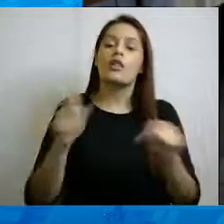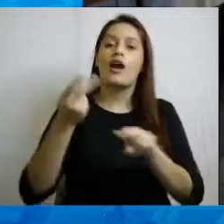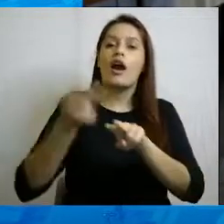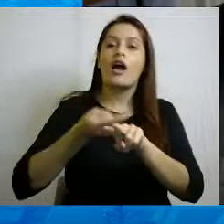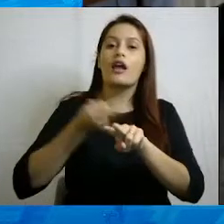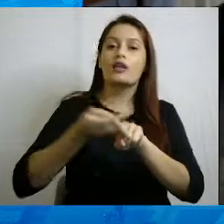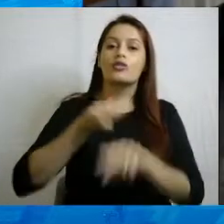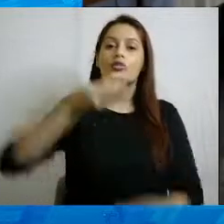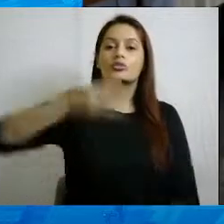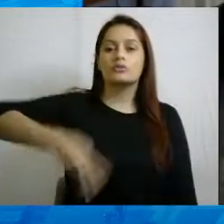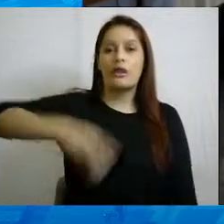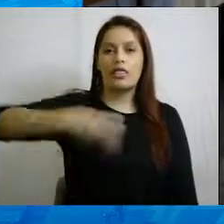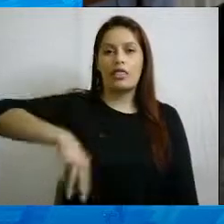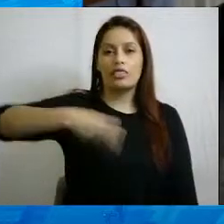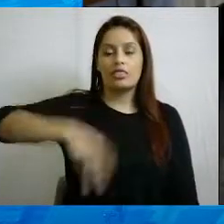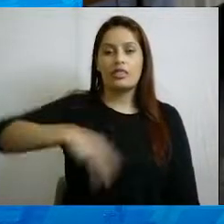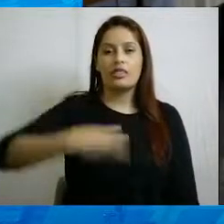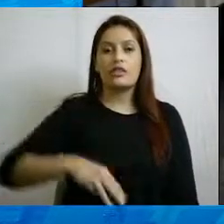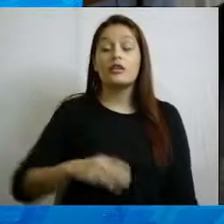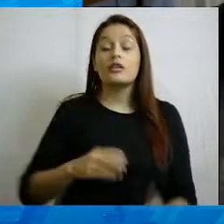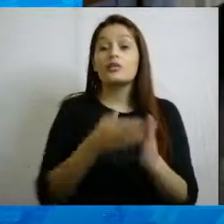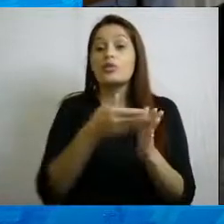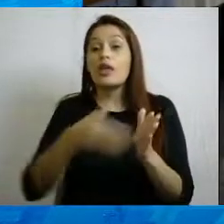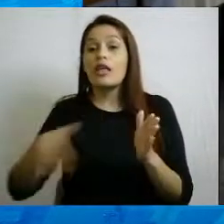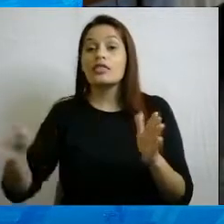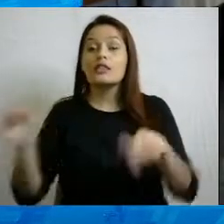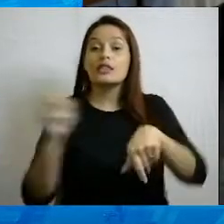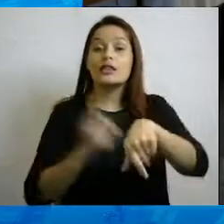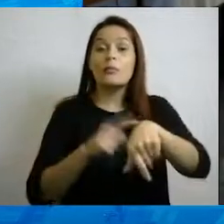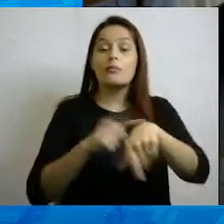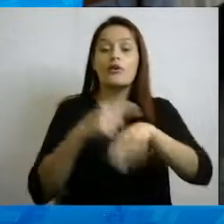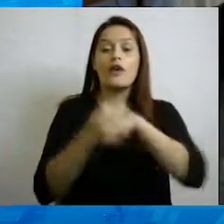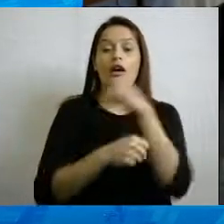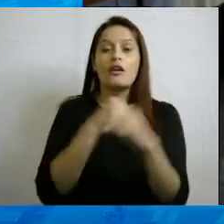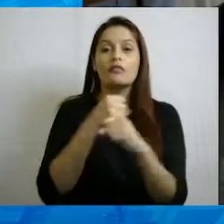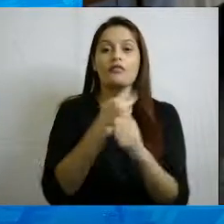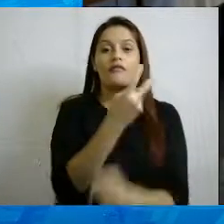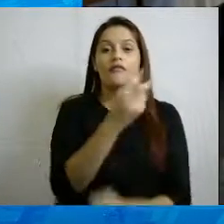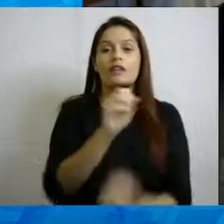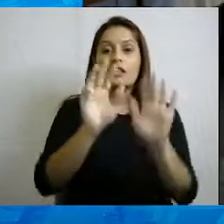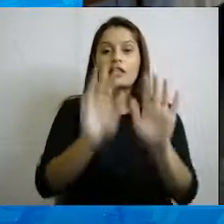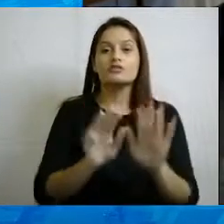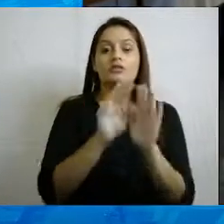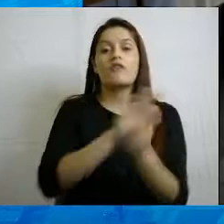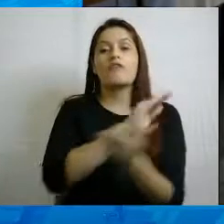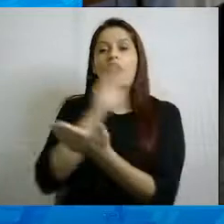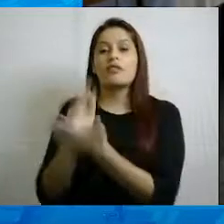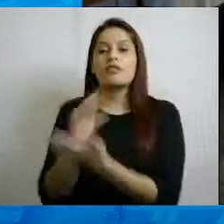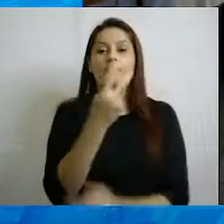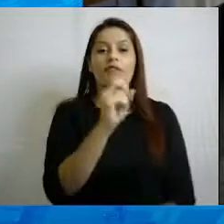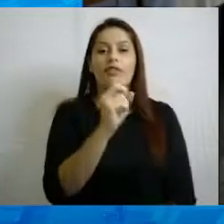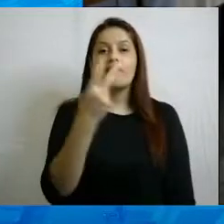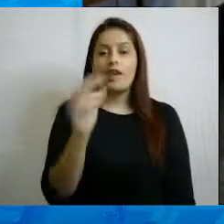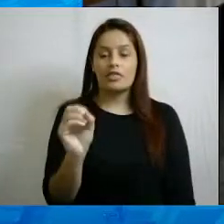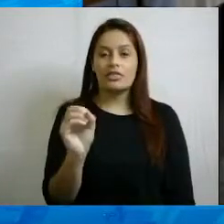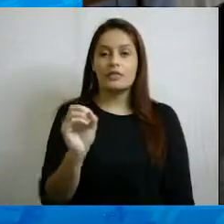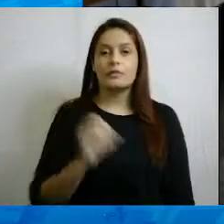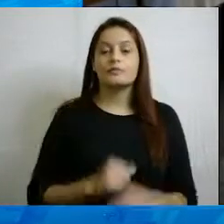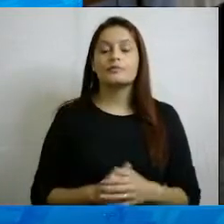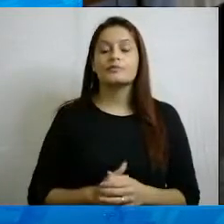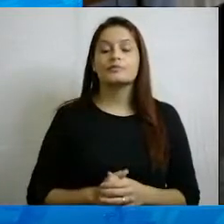el municipio durante todo el periodo del año 2019 y parte del 2020.